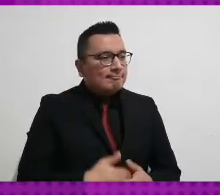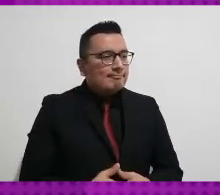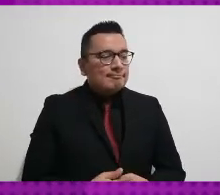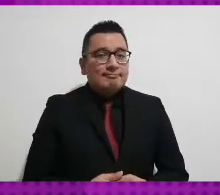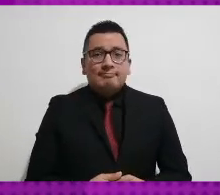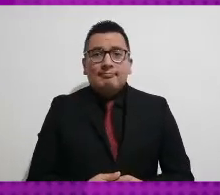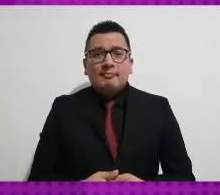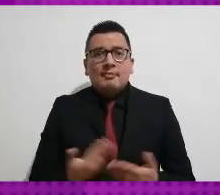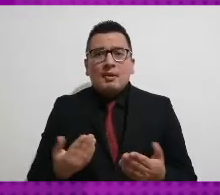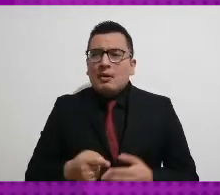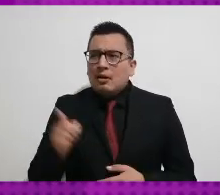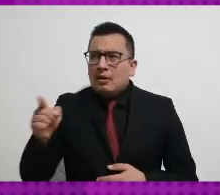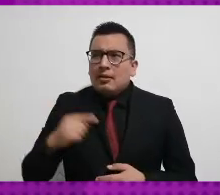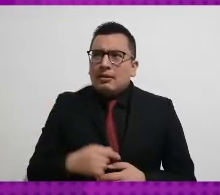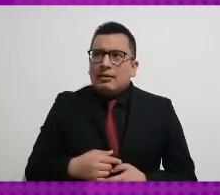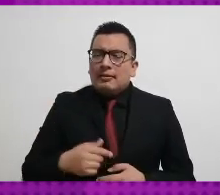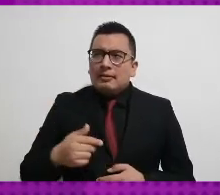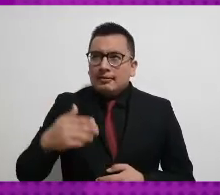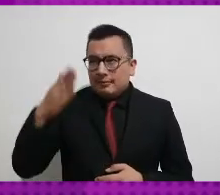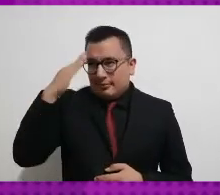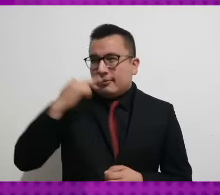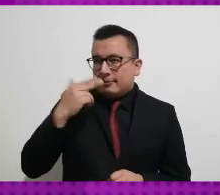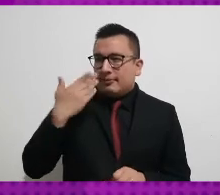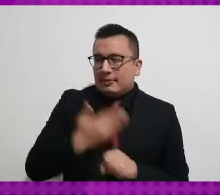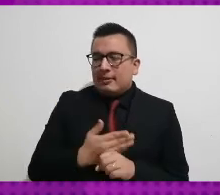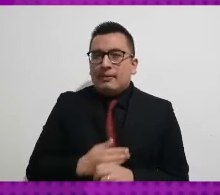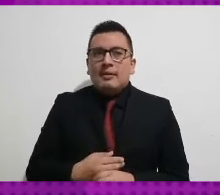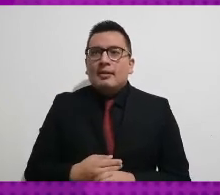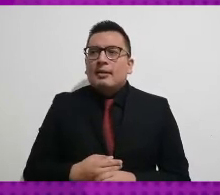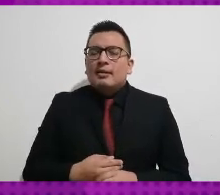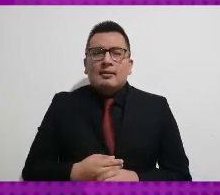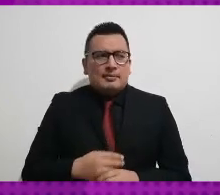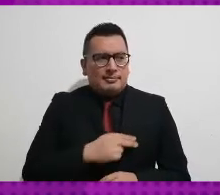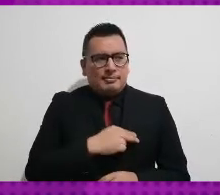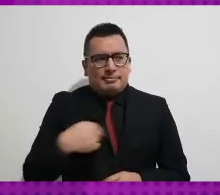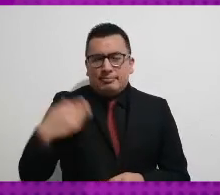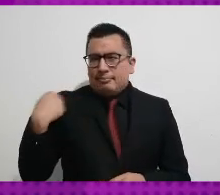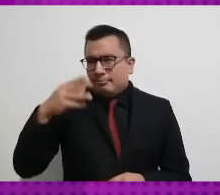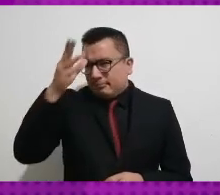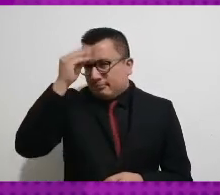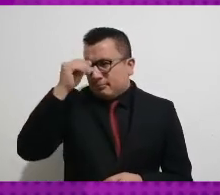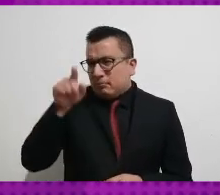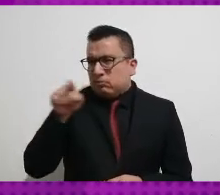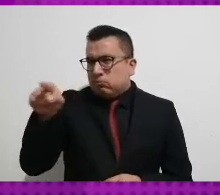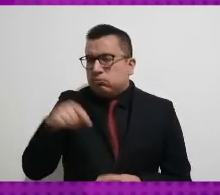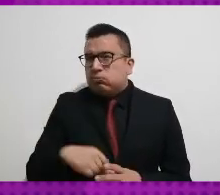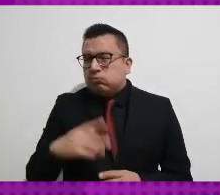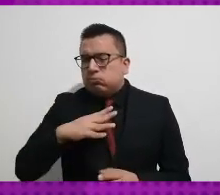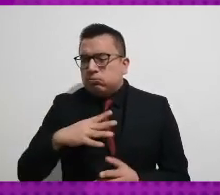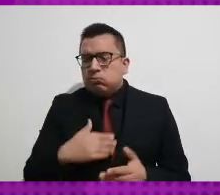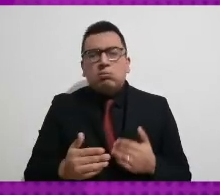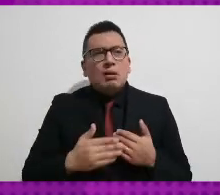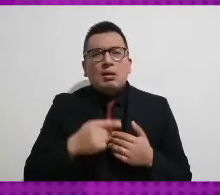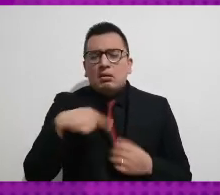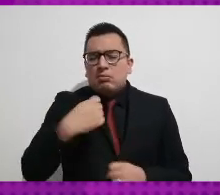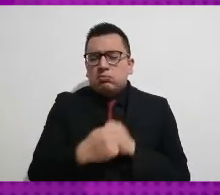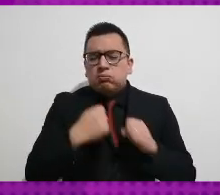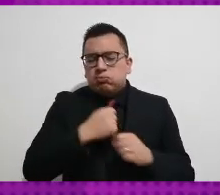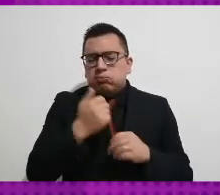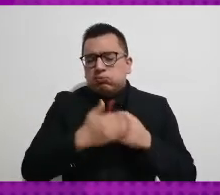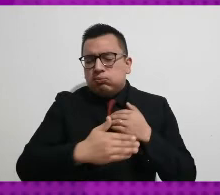servirles. Señor Contralor, ahorita estamos viendo una serie de actividades que ustedes hacen de manera permanente, que mucha